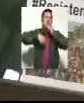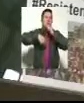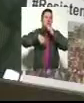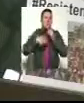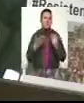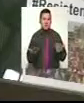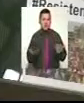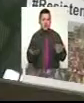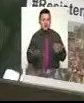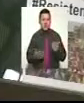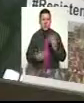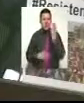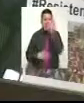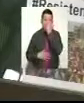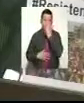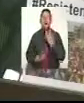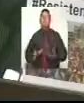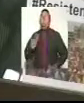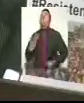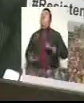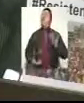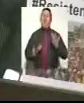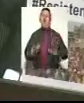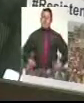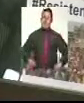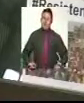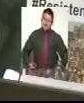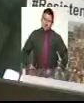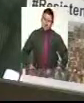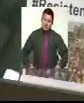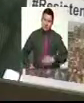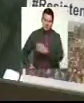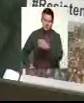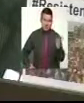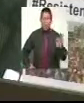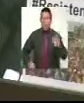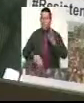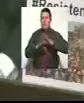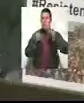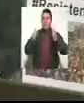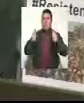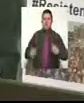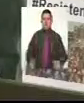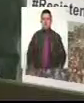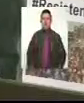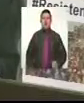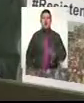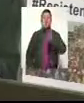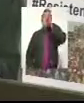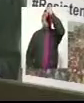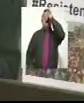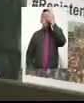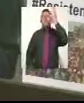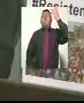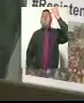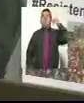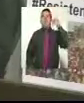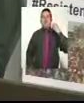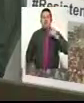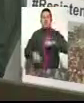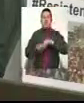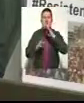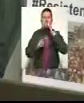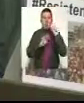o pasar la prueba del fuego, pues era inocente. De lo contrario, Dios mismo había determinado